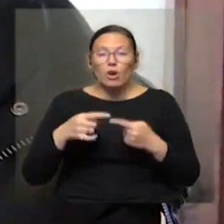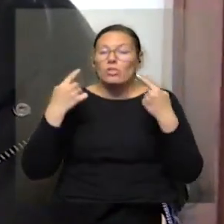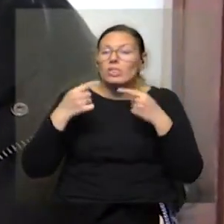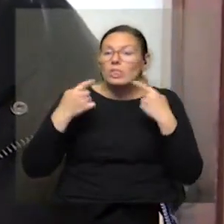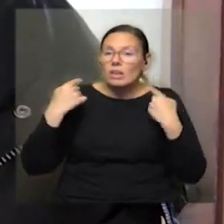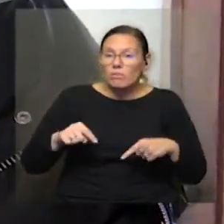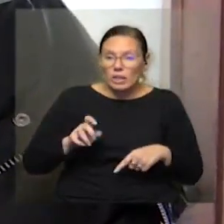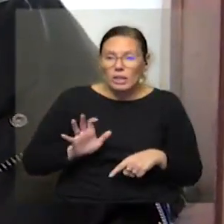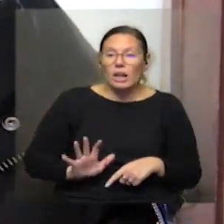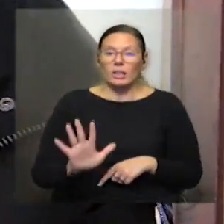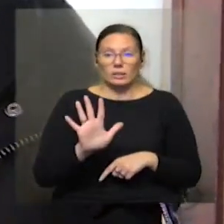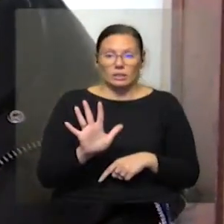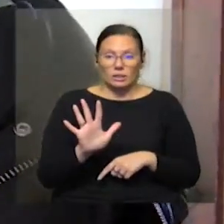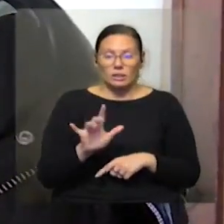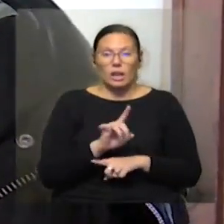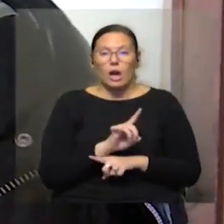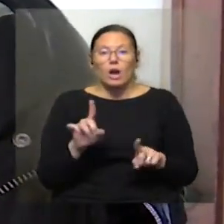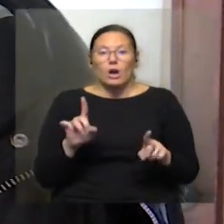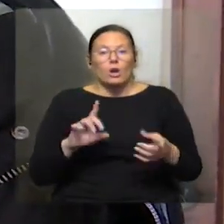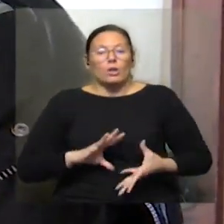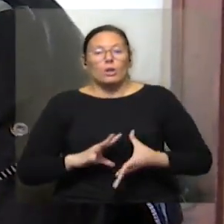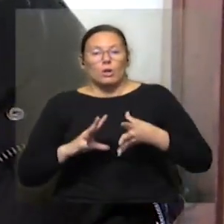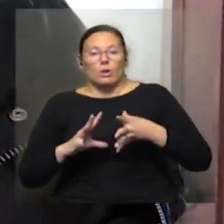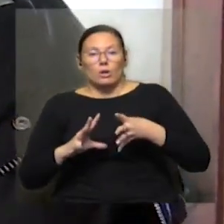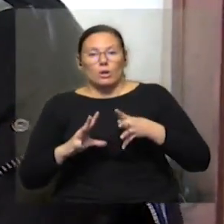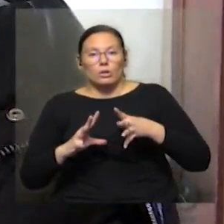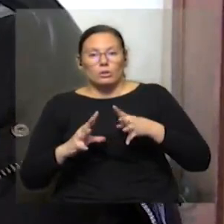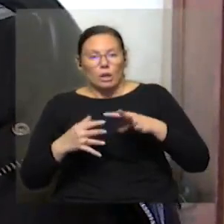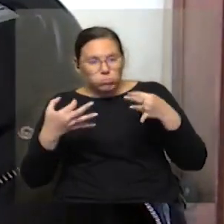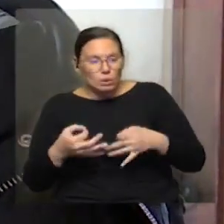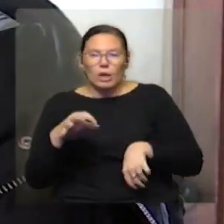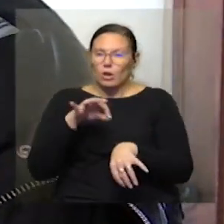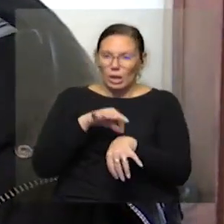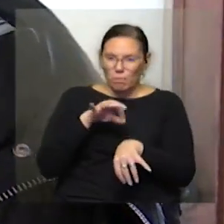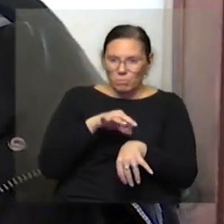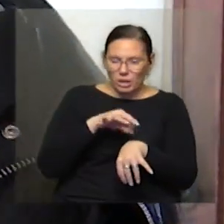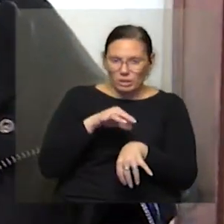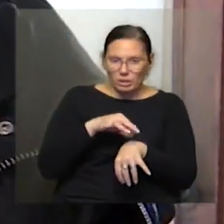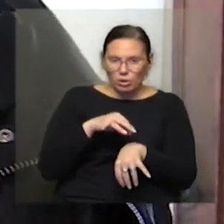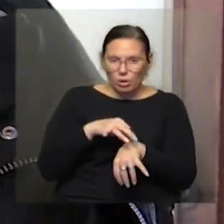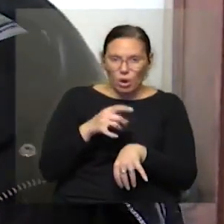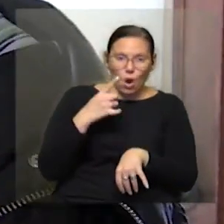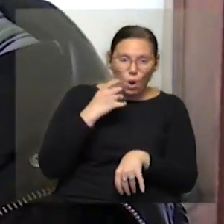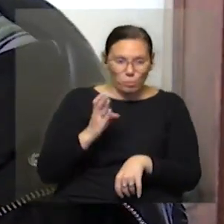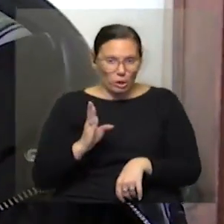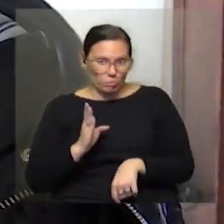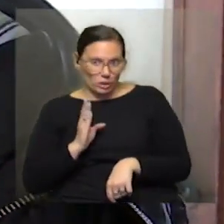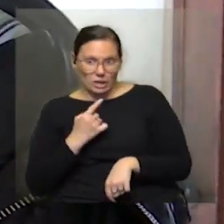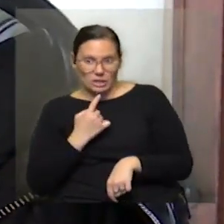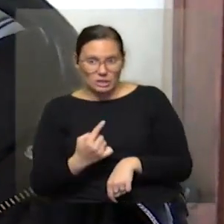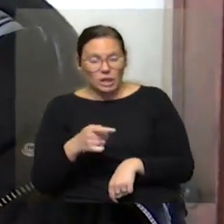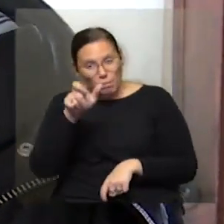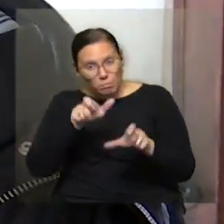en estas características que no se amoldan a lo que médicamente está concebido como hombre o mujer